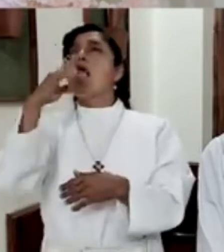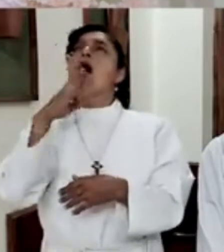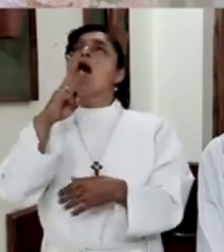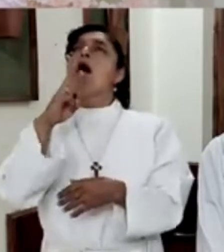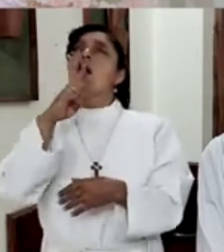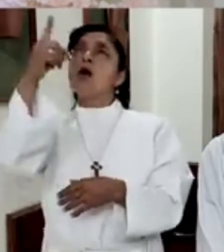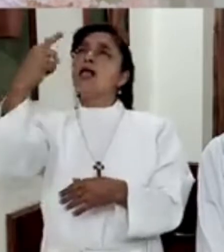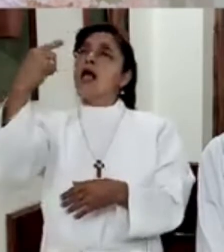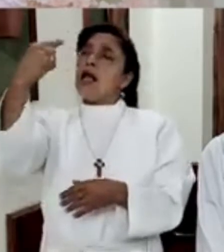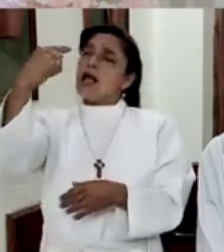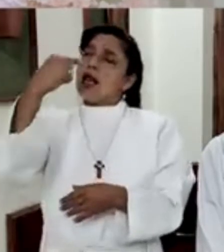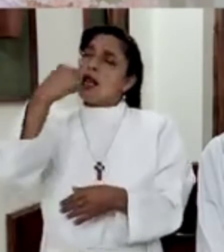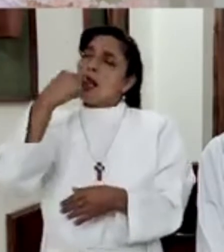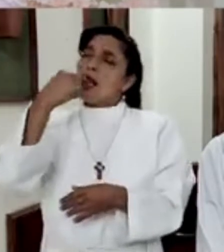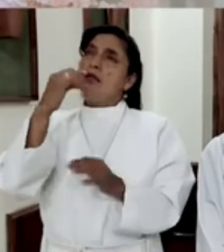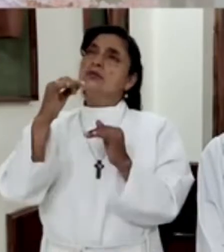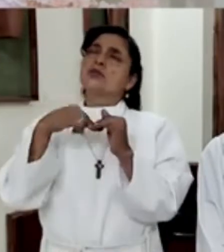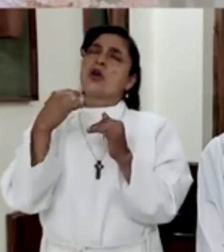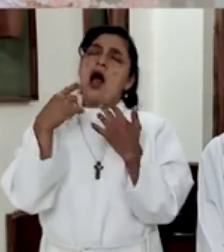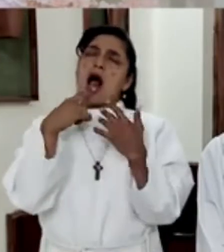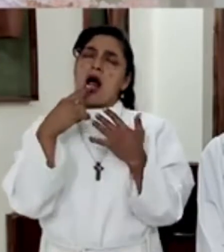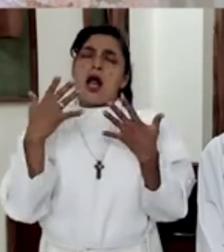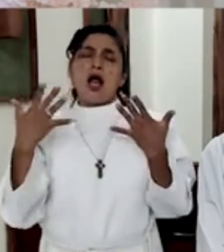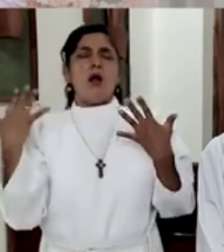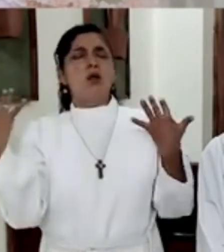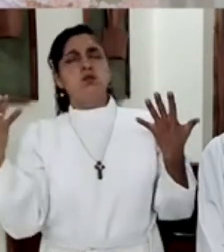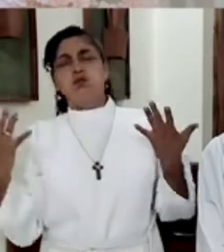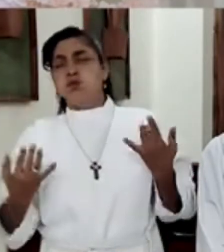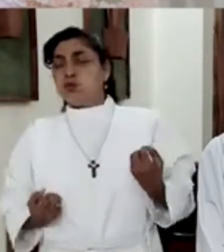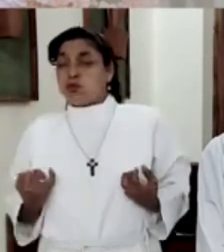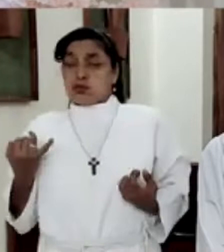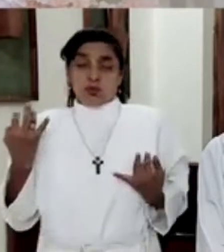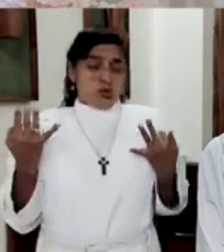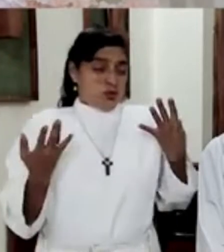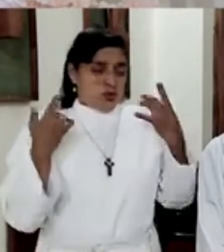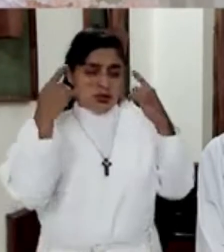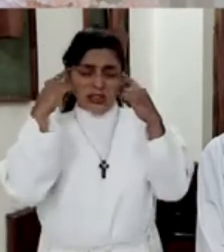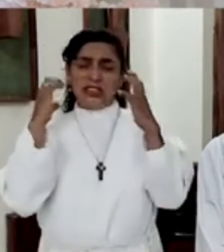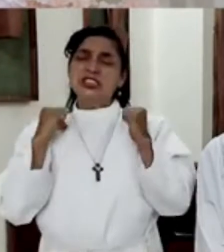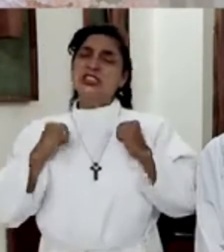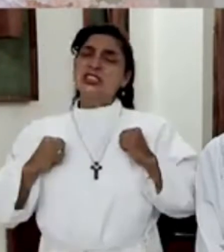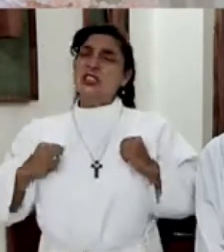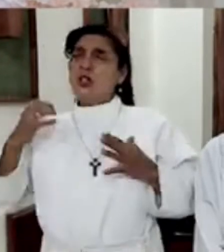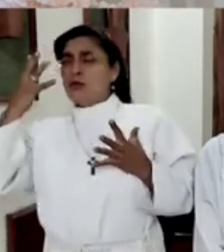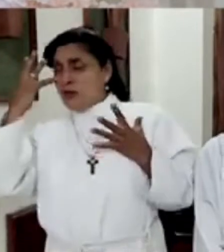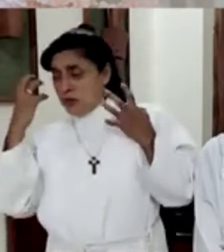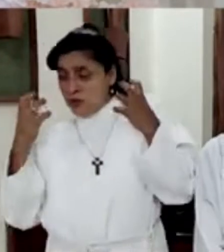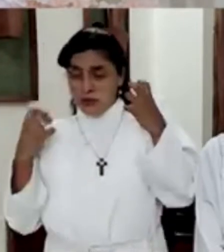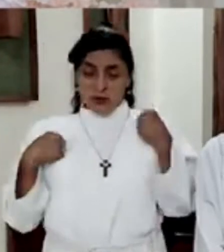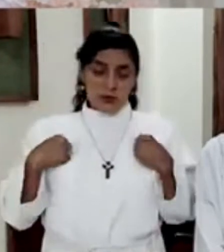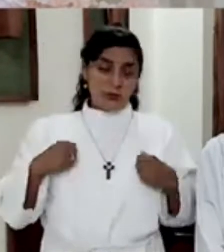dedo y me refresque la lengua, porque me torturan estas llamas.